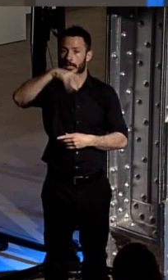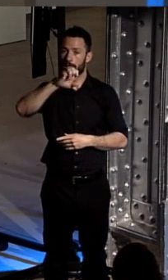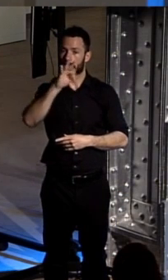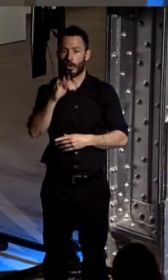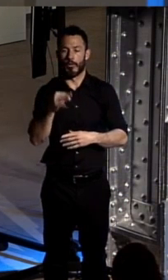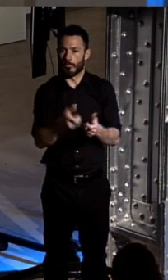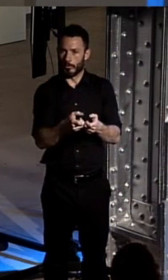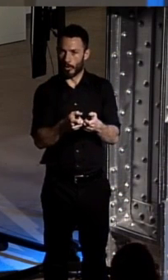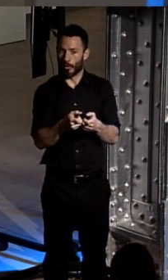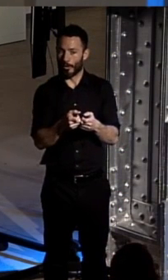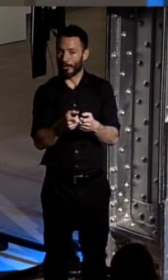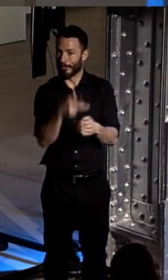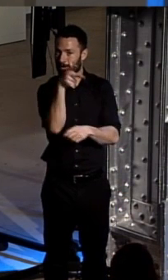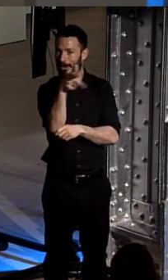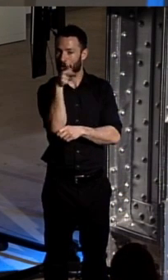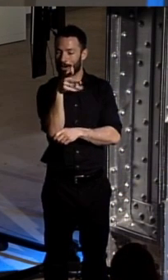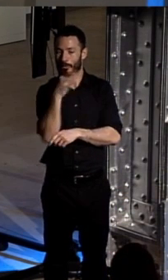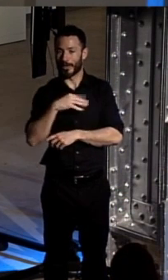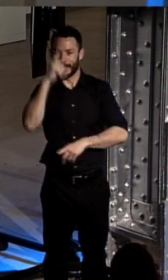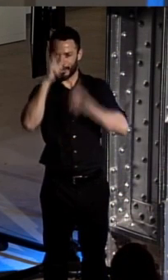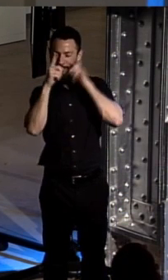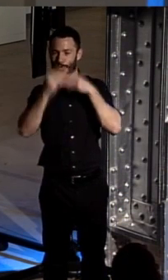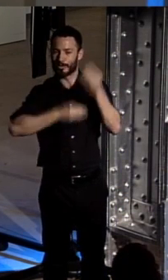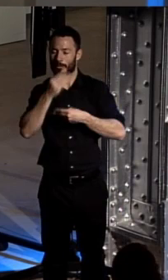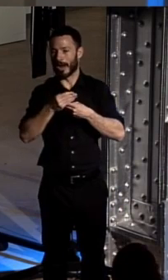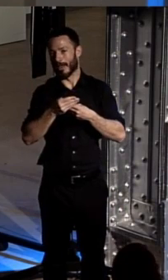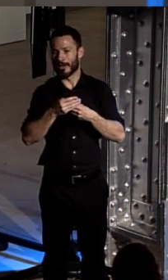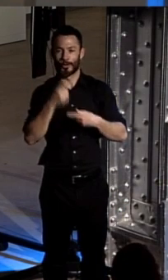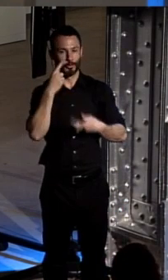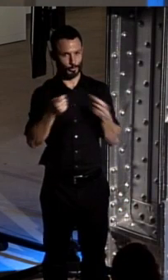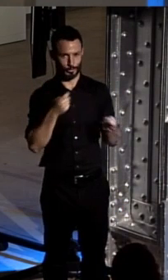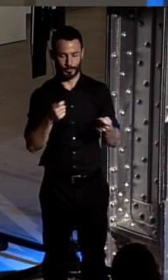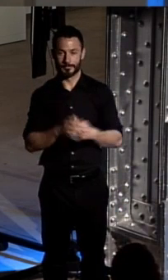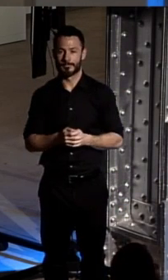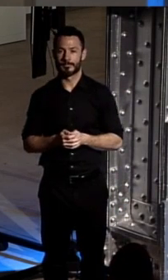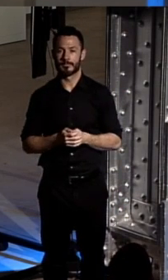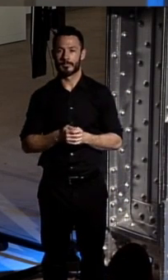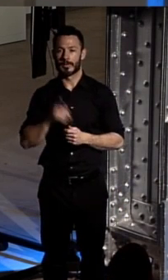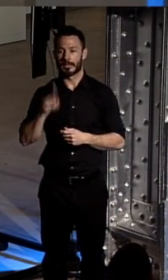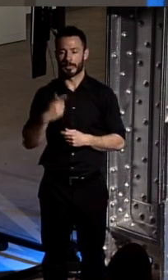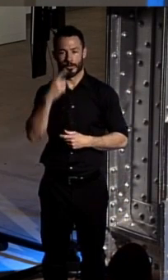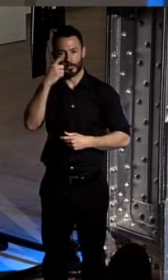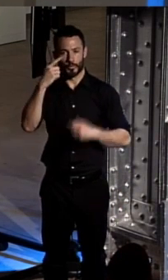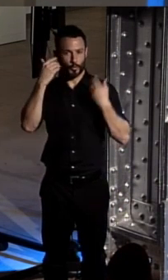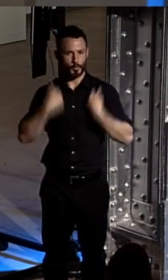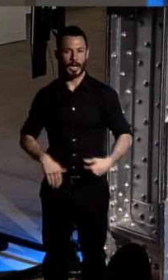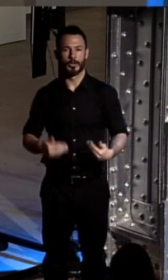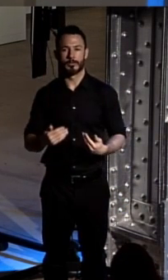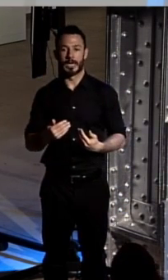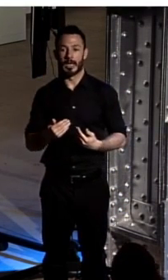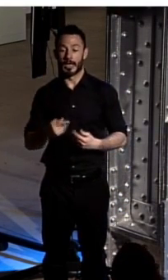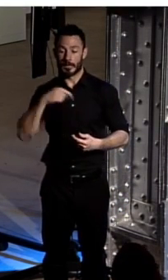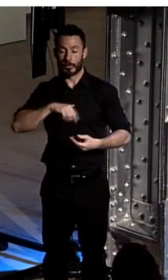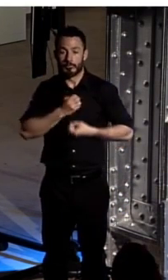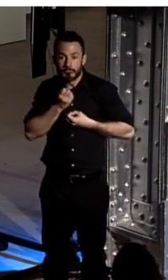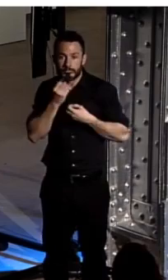alguna consola que tiene cámaras, podéis utilizar gestos directamente, ¿no? Otra señal que utilizamos los humanos para transmitir emociones